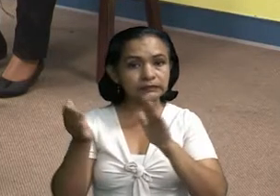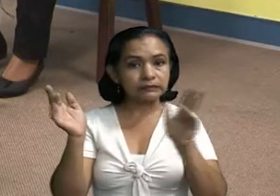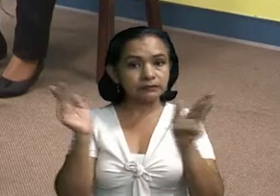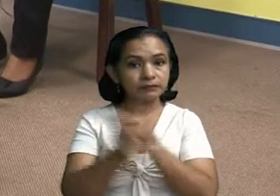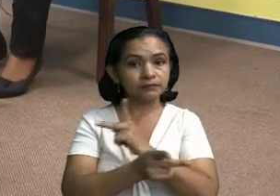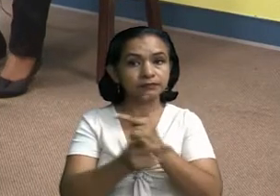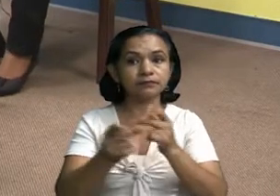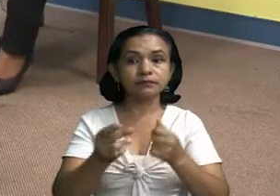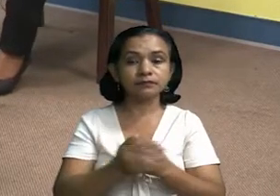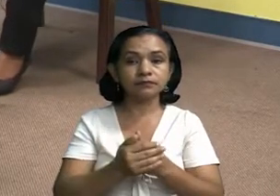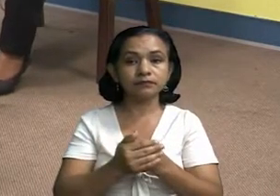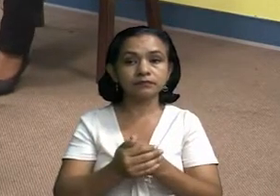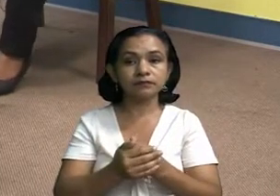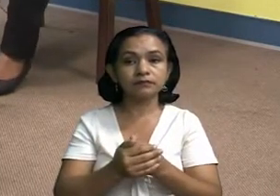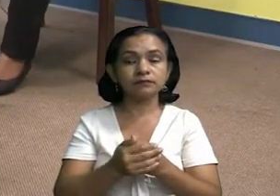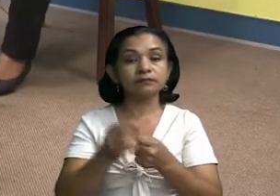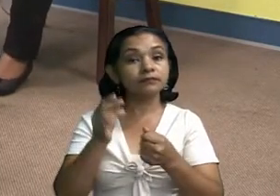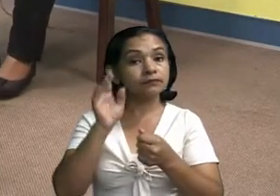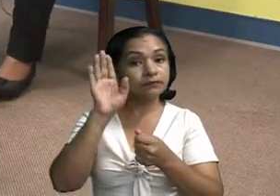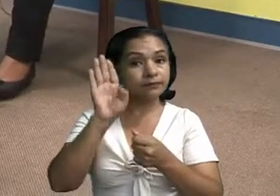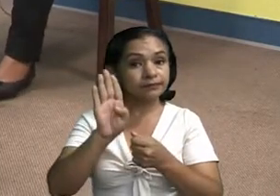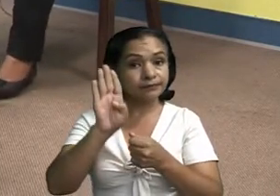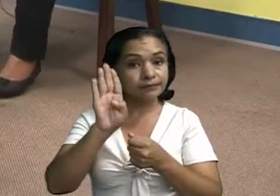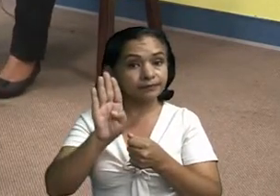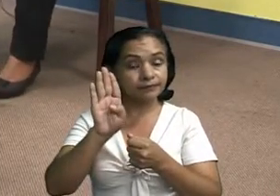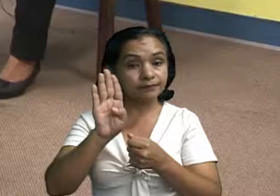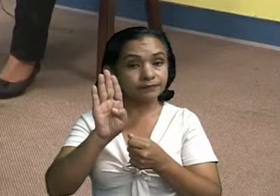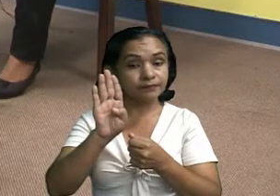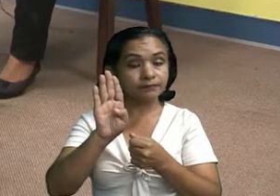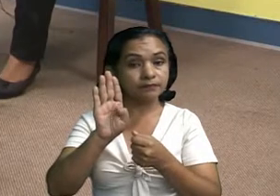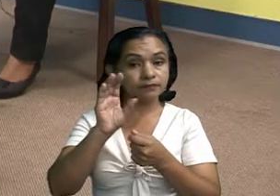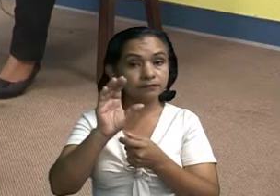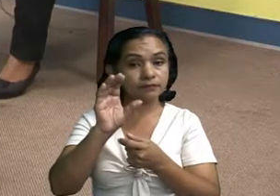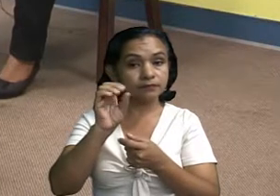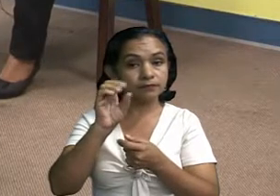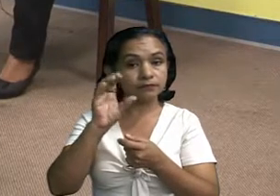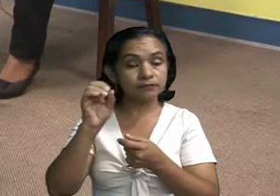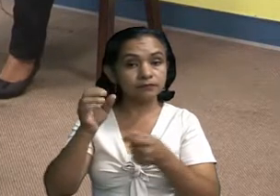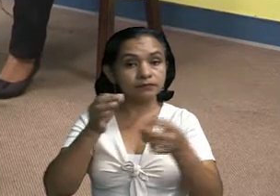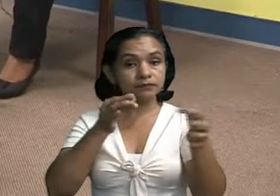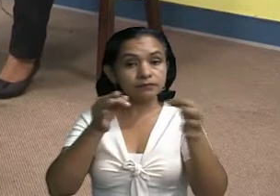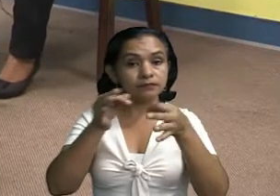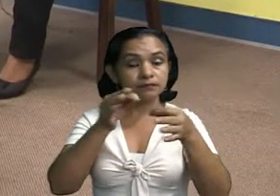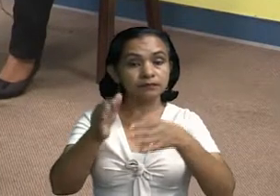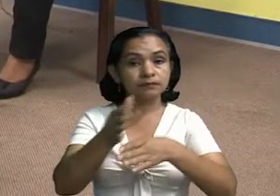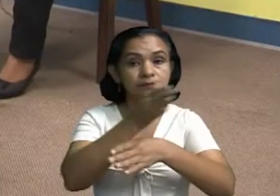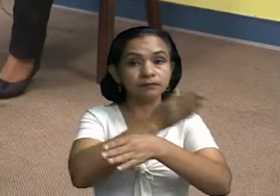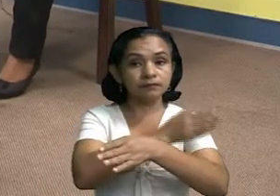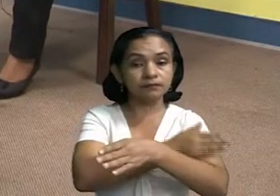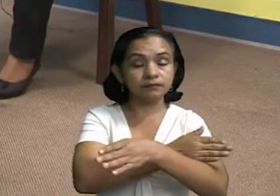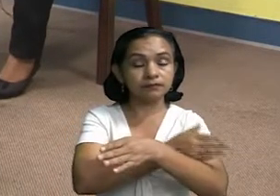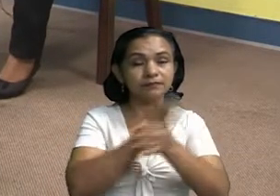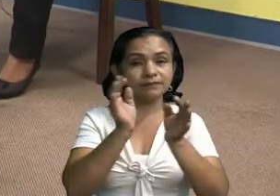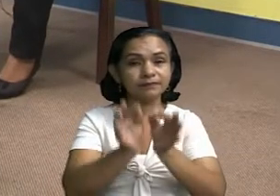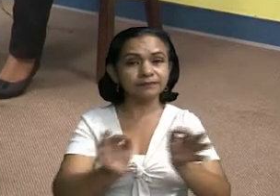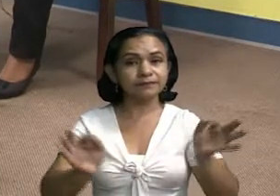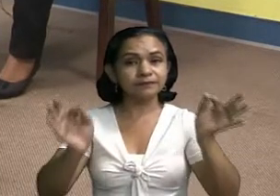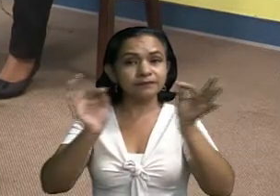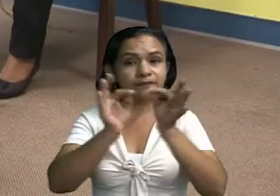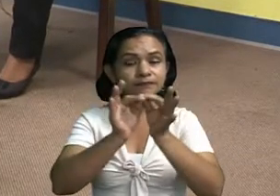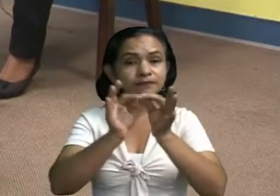Sí, el estreptococo tipo B es un estreptococo, como les explicaba anteriormente, que principalmente se